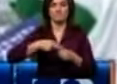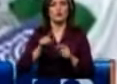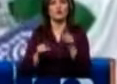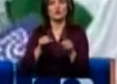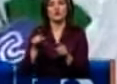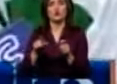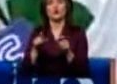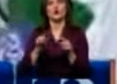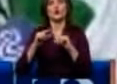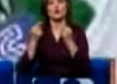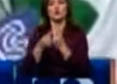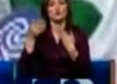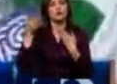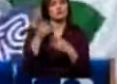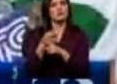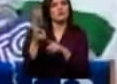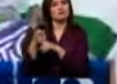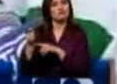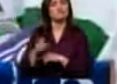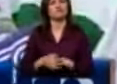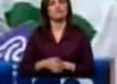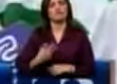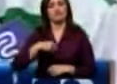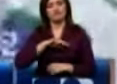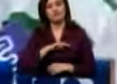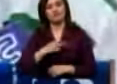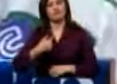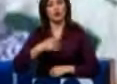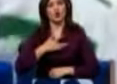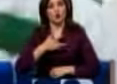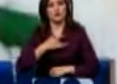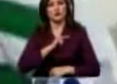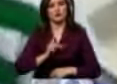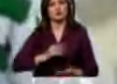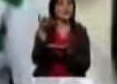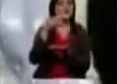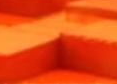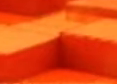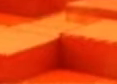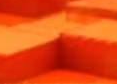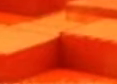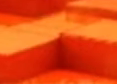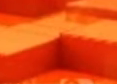de muchos movimientos políticos a los cuales agradezco su participación.